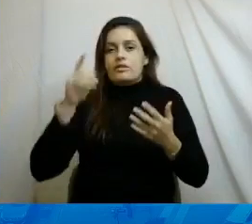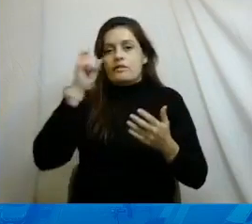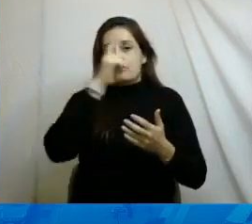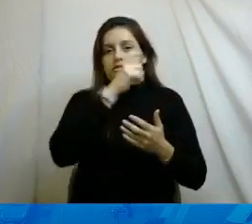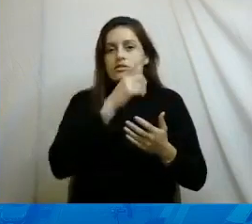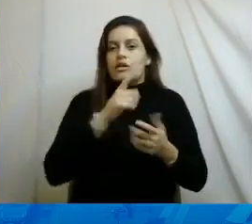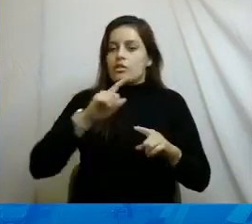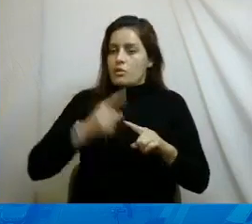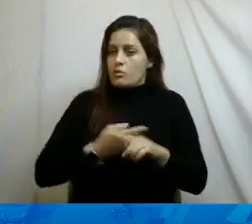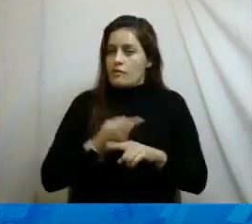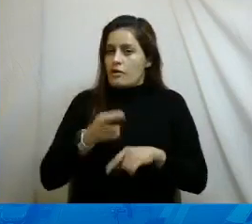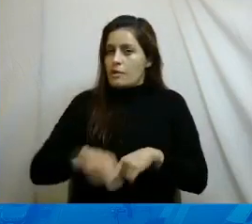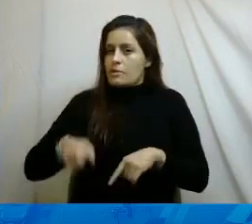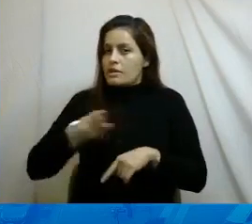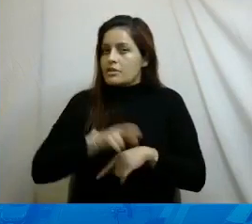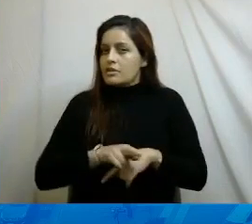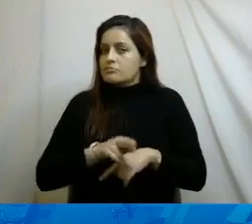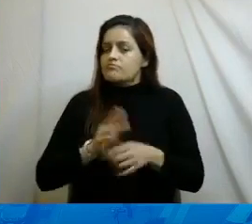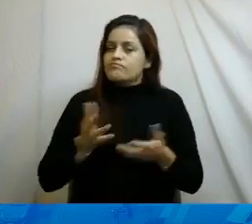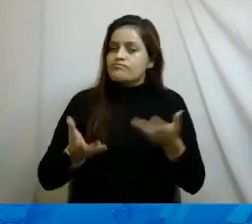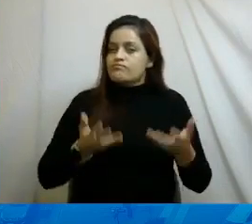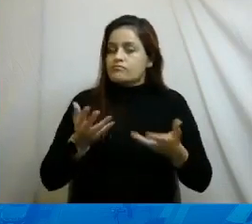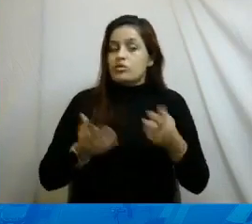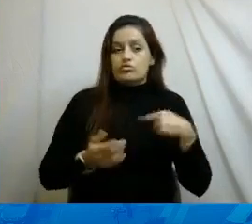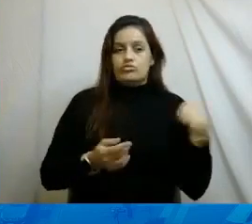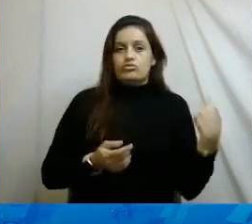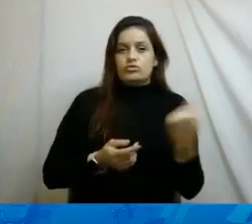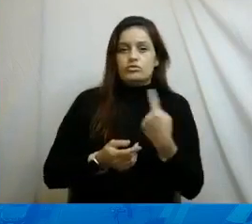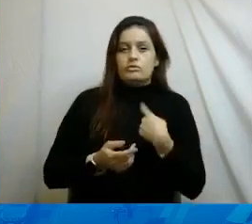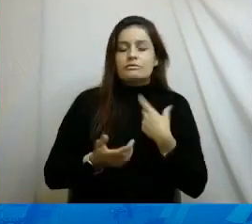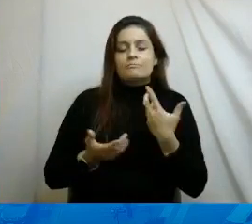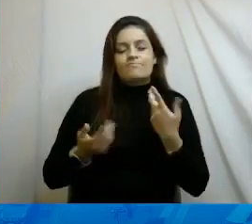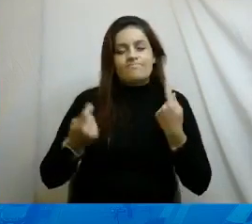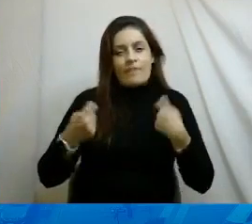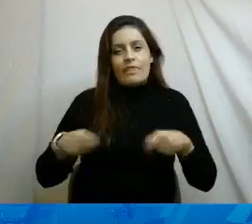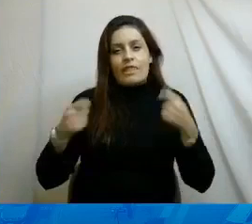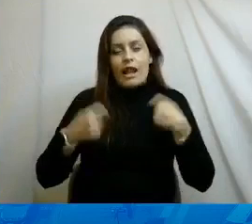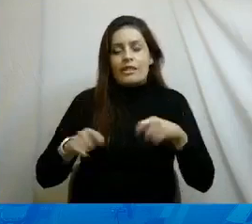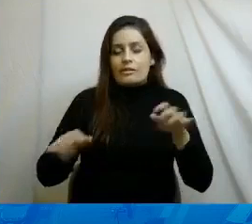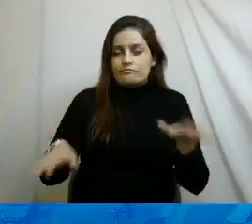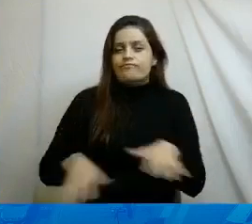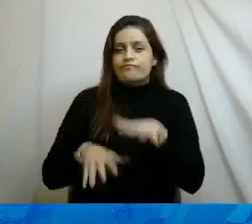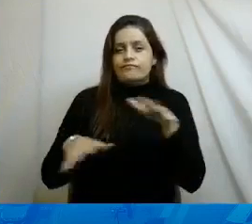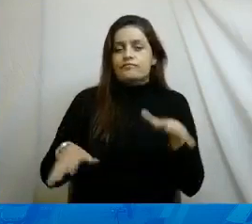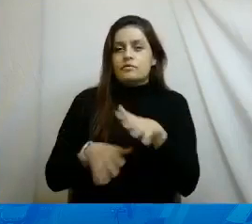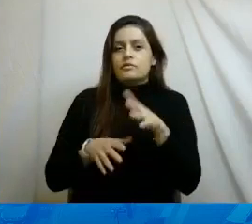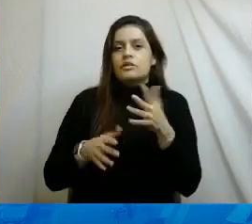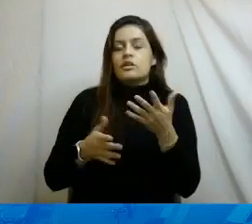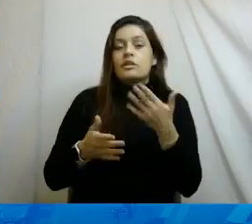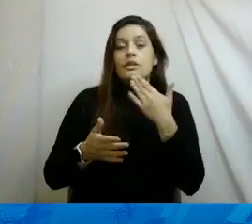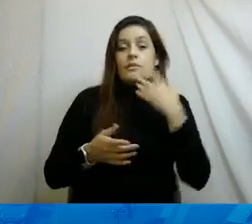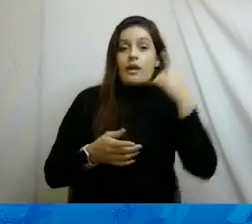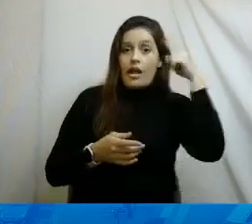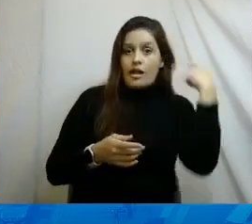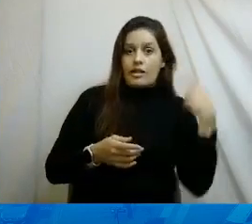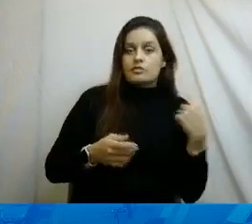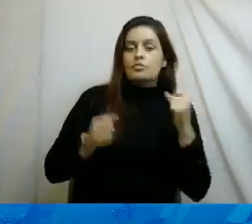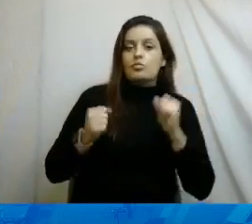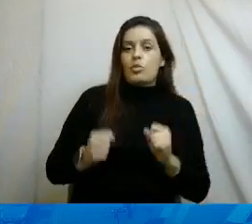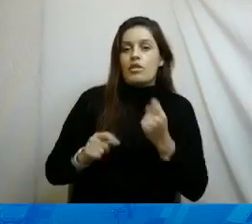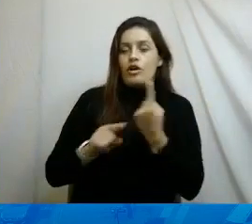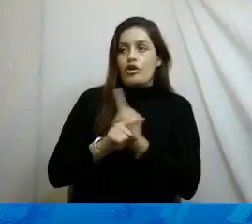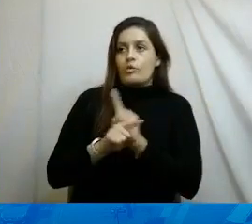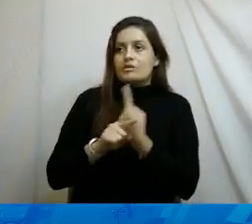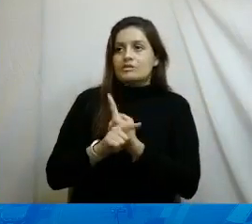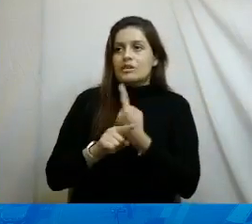menos de mi parte, yo estoy seguro que mis colegas, vamos a tratar de agotar todos los medios, ¿cierto?, para alcaldesa, de que conversemos, como cuando hablamos